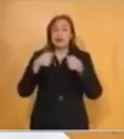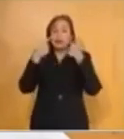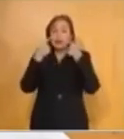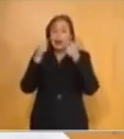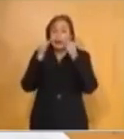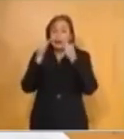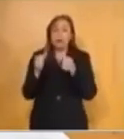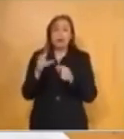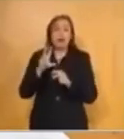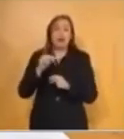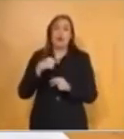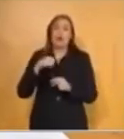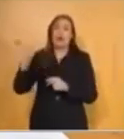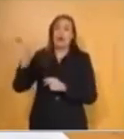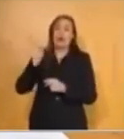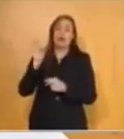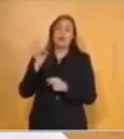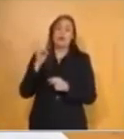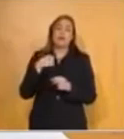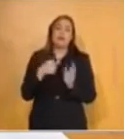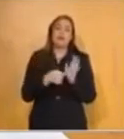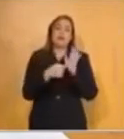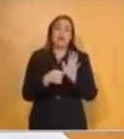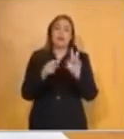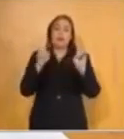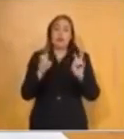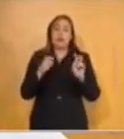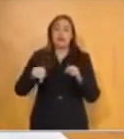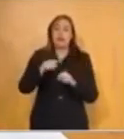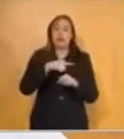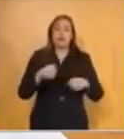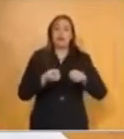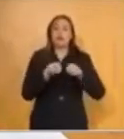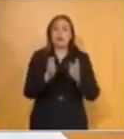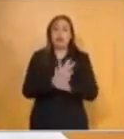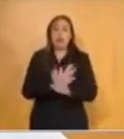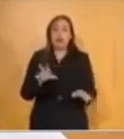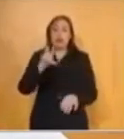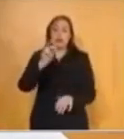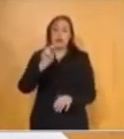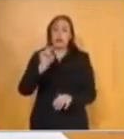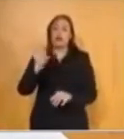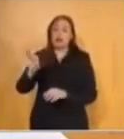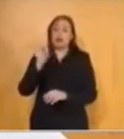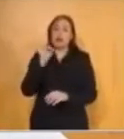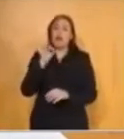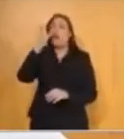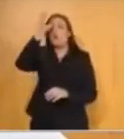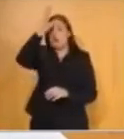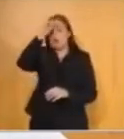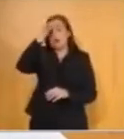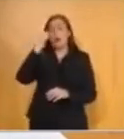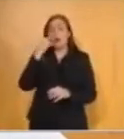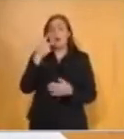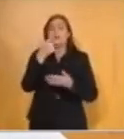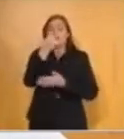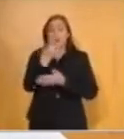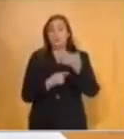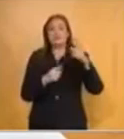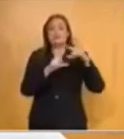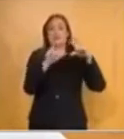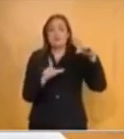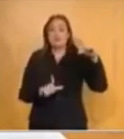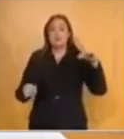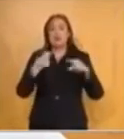para abordar un tema que no le dé relevancia o que no le dé seguimiento al programa. Es un tema que viene en el Programa Nacional de